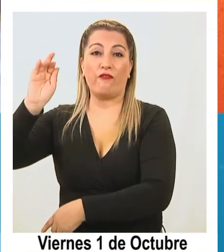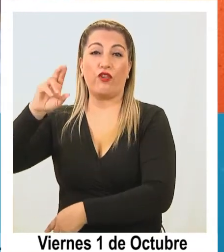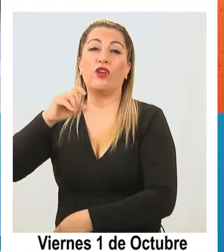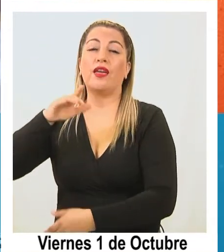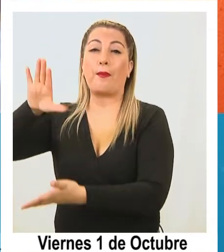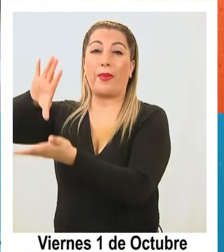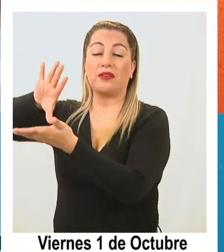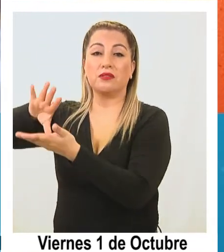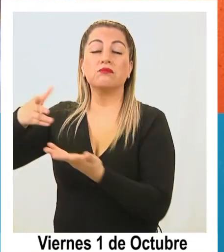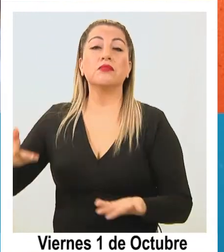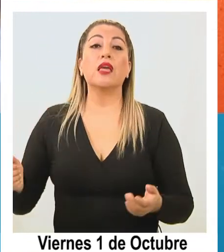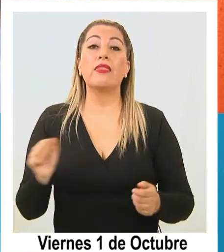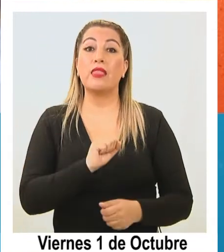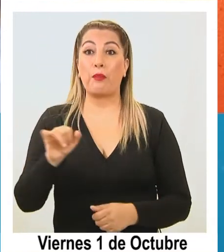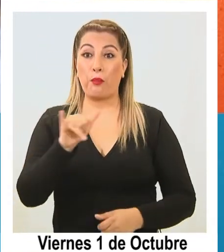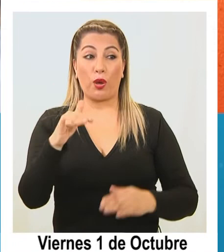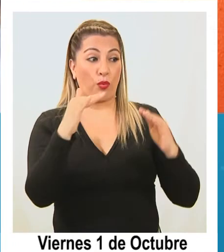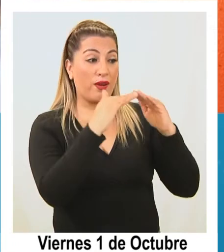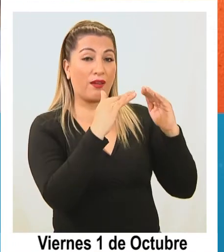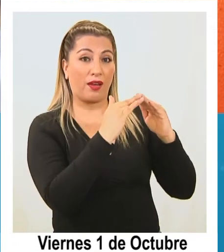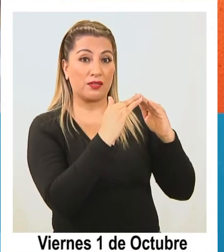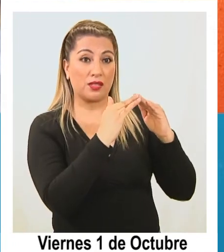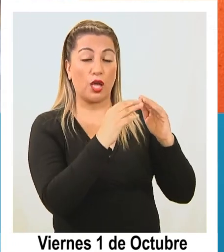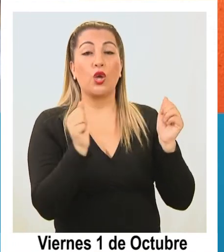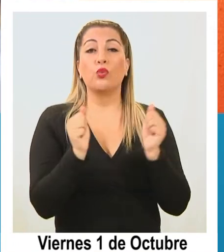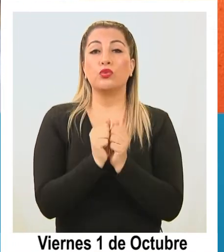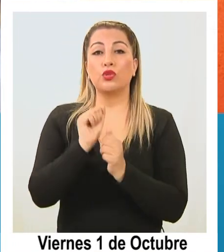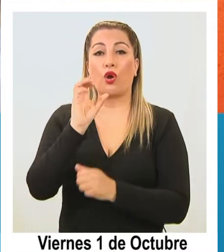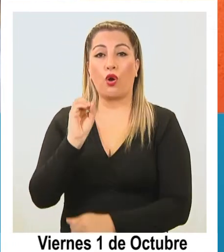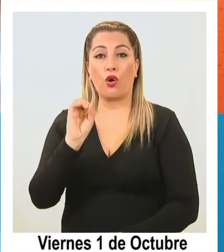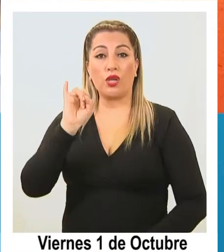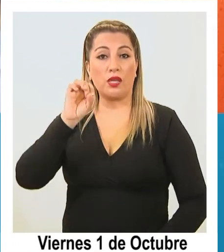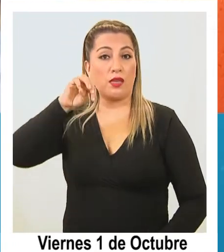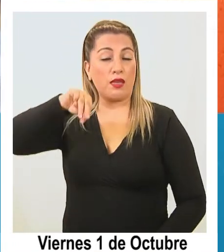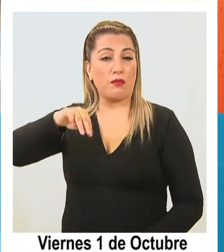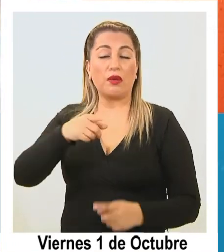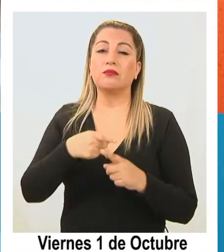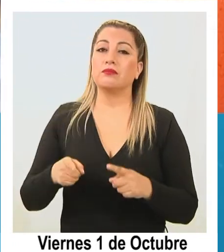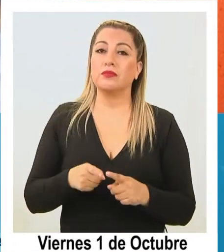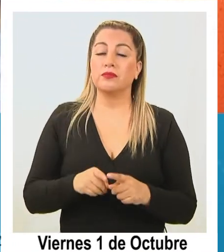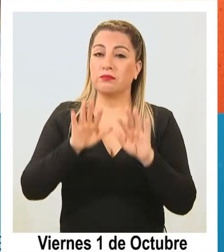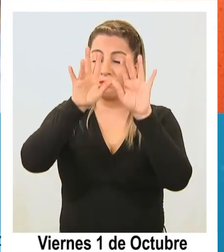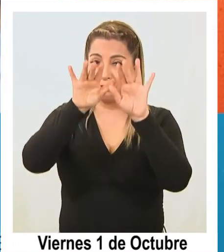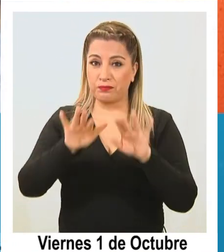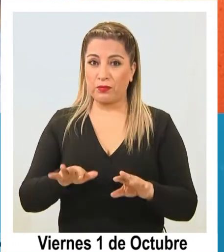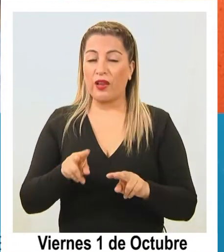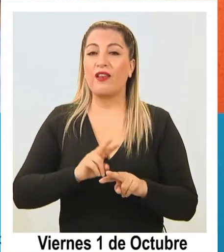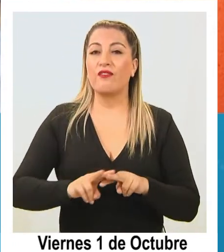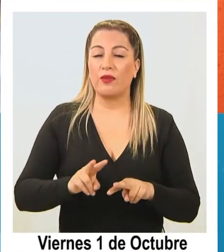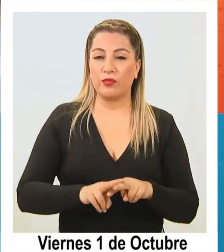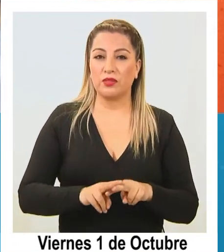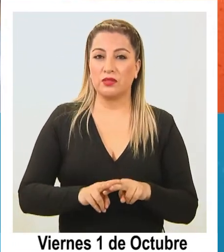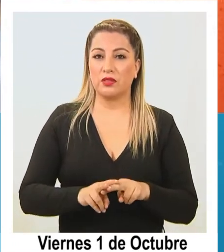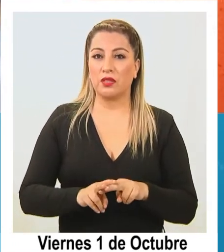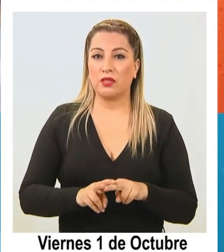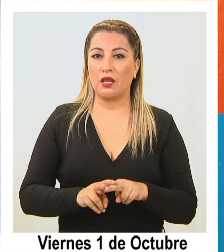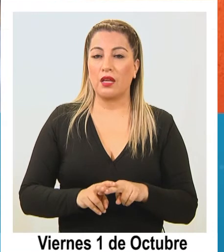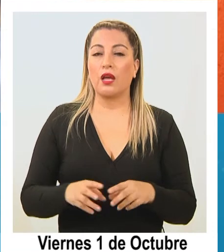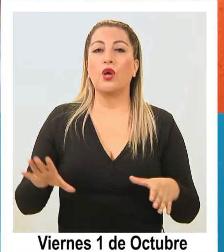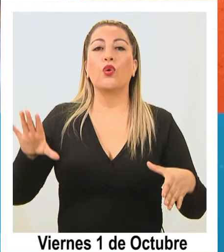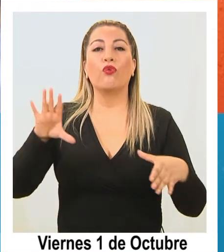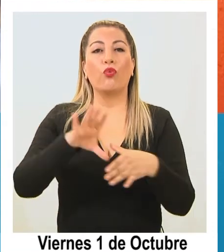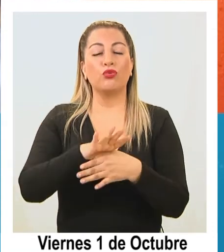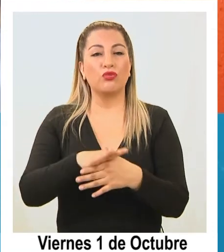hemos hecho, y en conjunto con la OIM y otras organizaciones que es la plataforma de la OIM, para que los llevemos a su reunificación